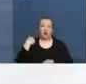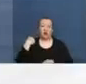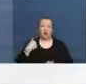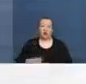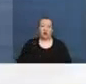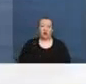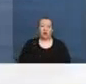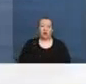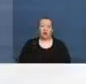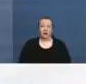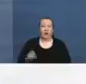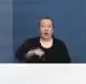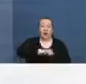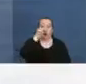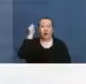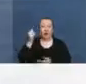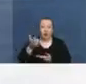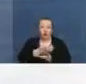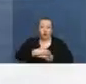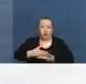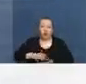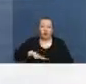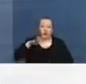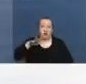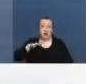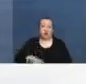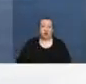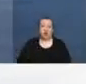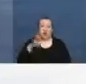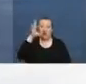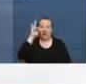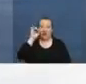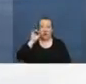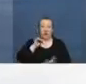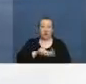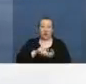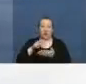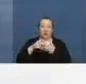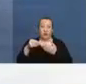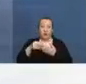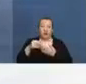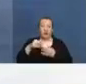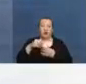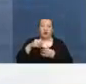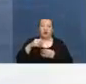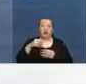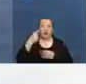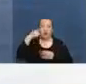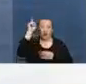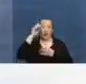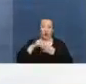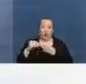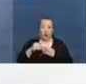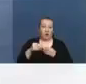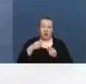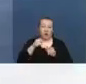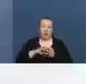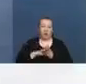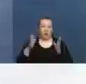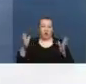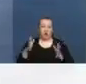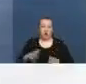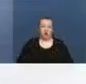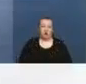ganancias extraordinarias o ganancias se tienen millones dólares bueno la economía decreció 8 por ciento y la banca ganó más de 200 millones del buen ha sido